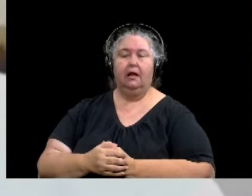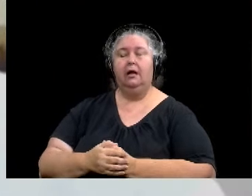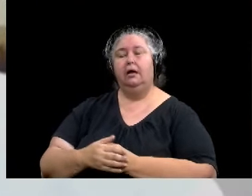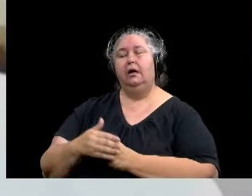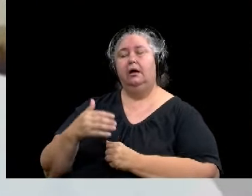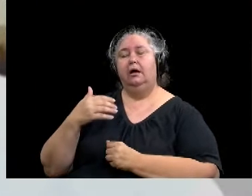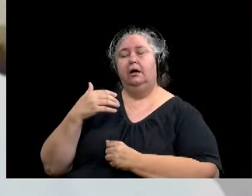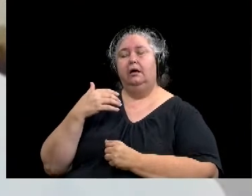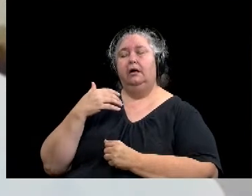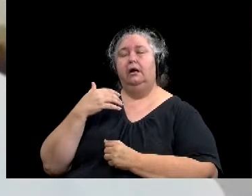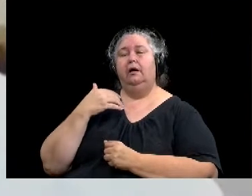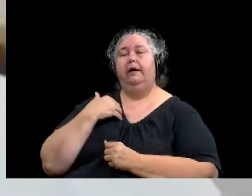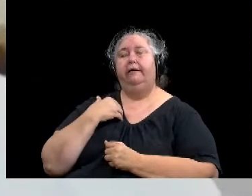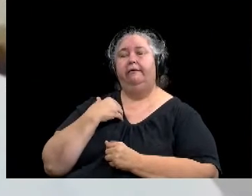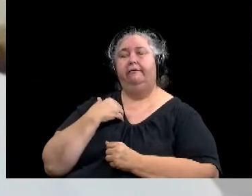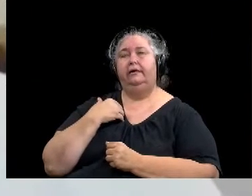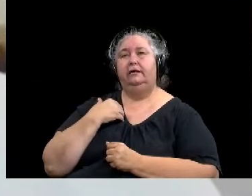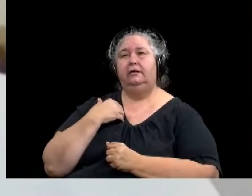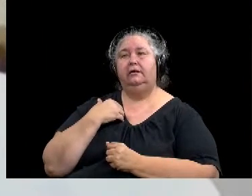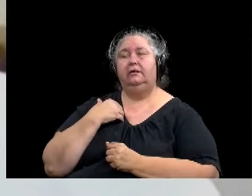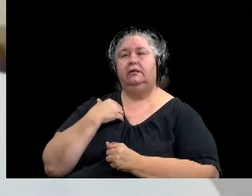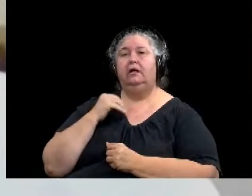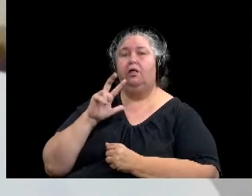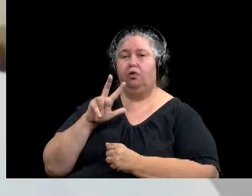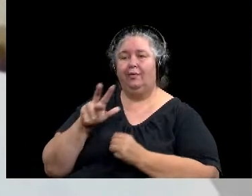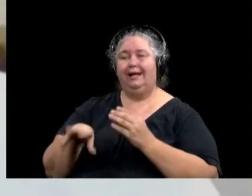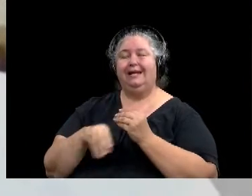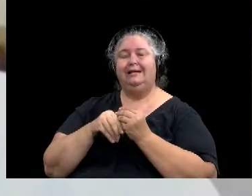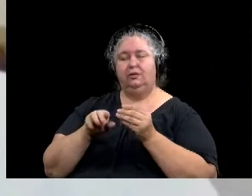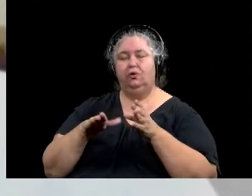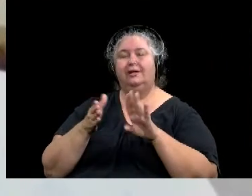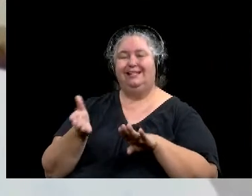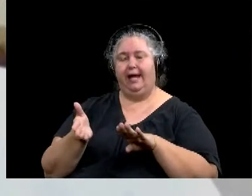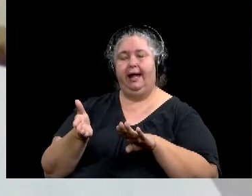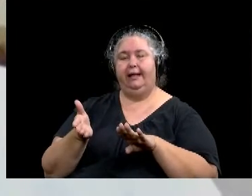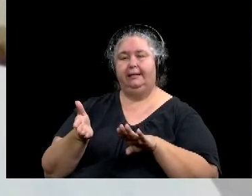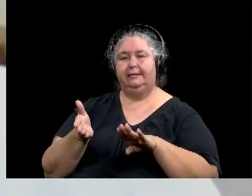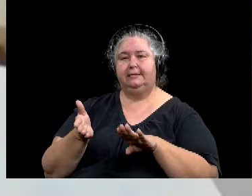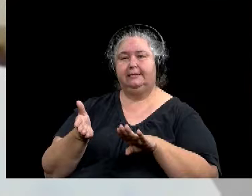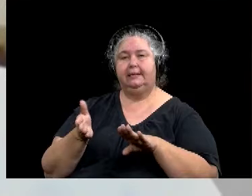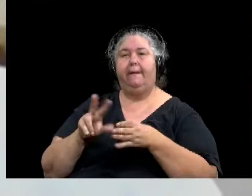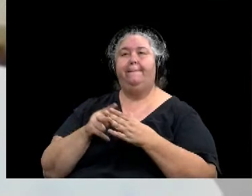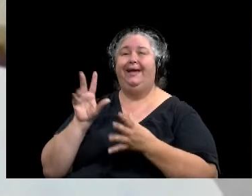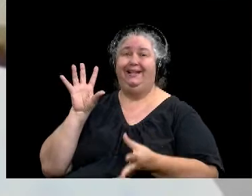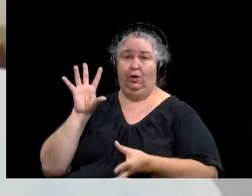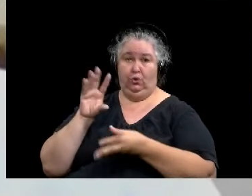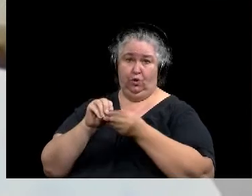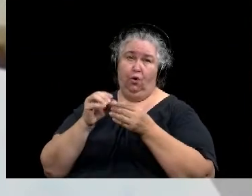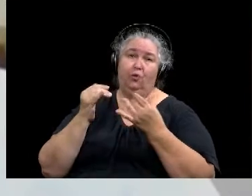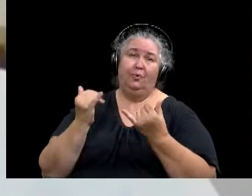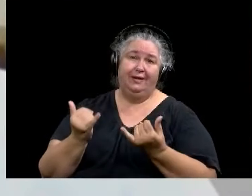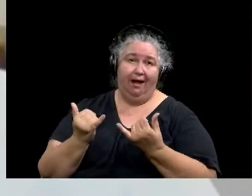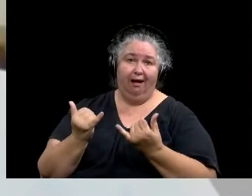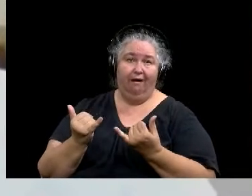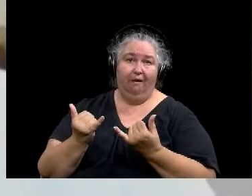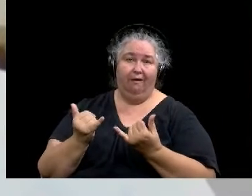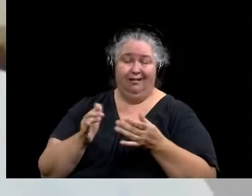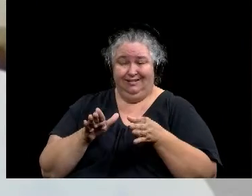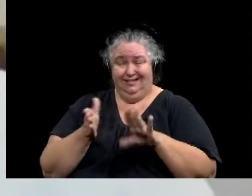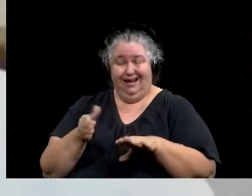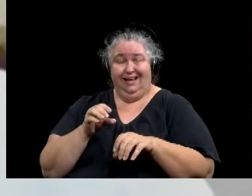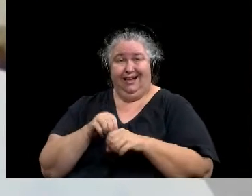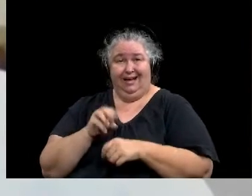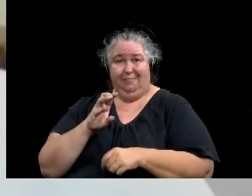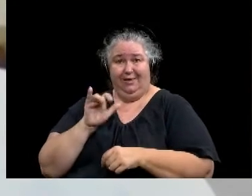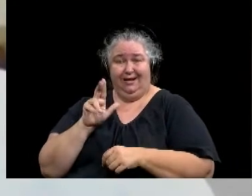tres de esos adicionales fatalidades adicionales esos bien